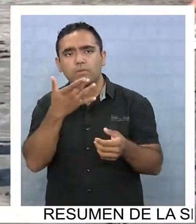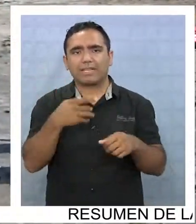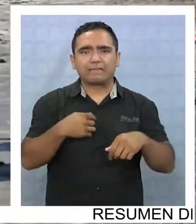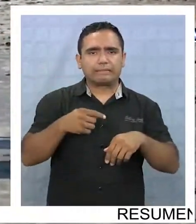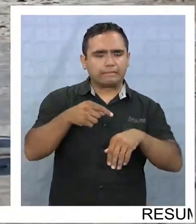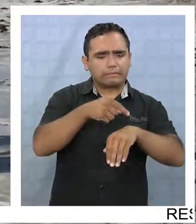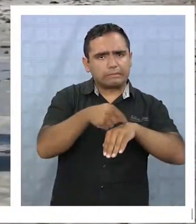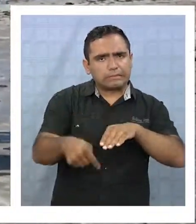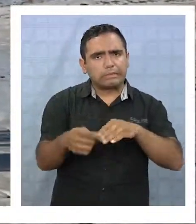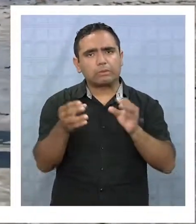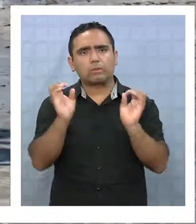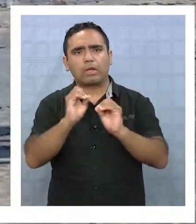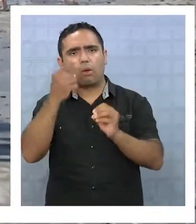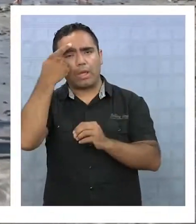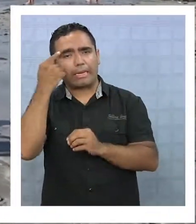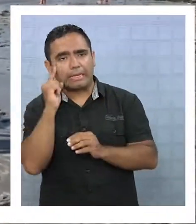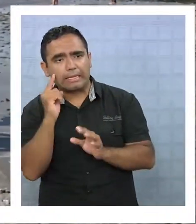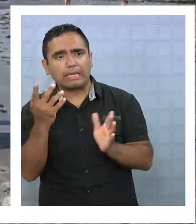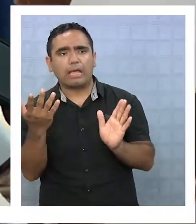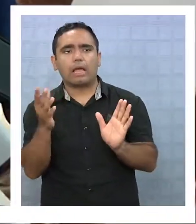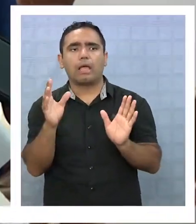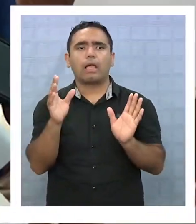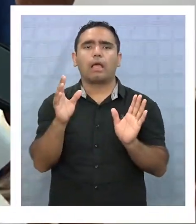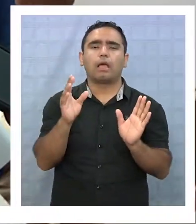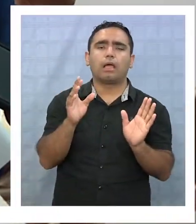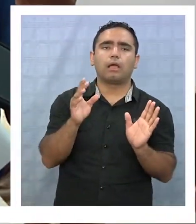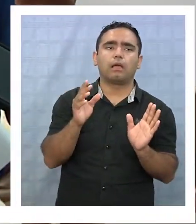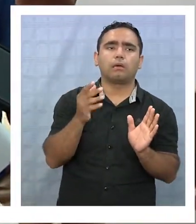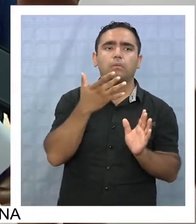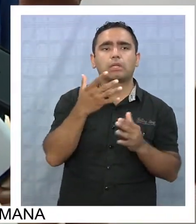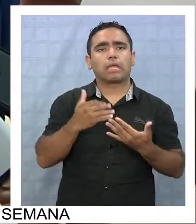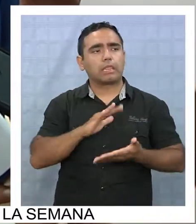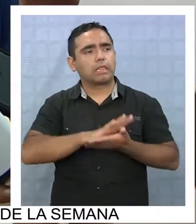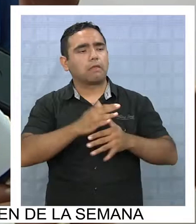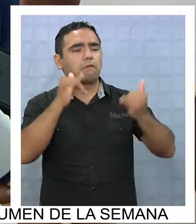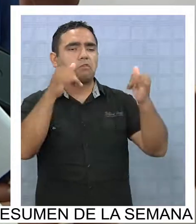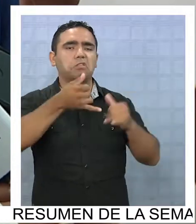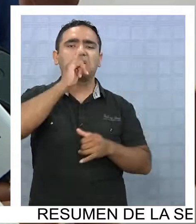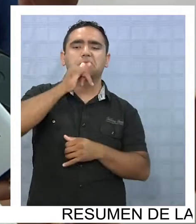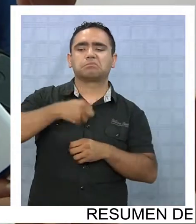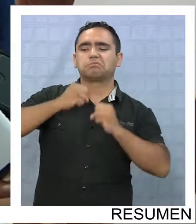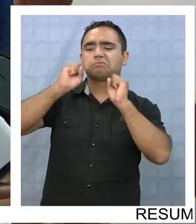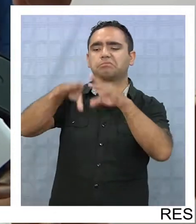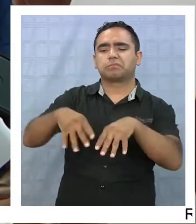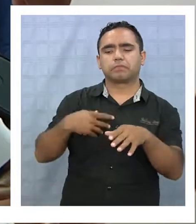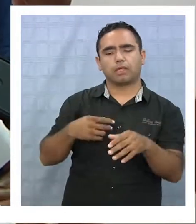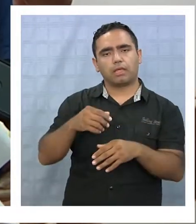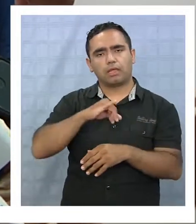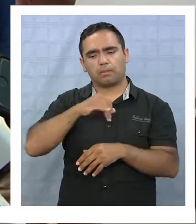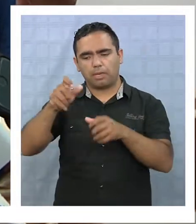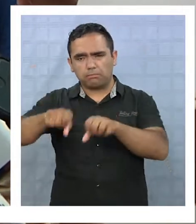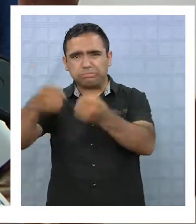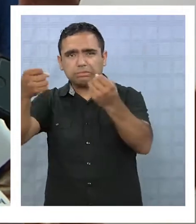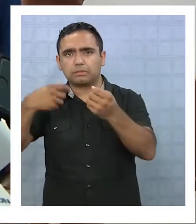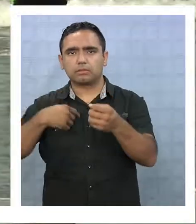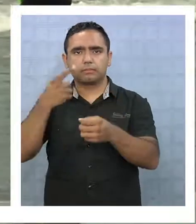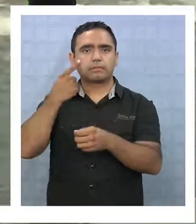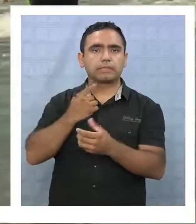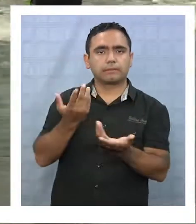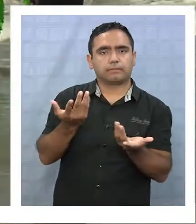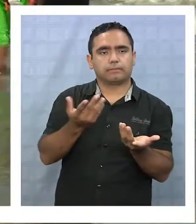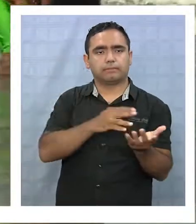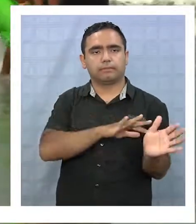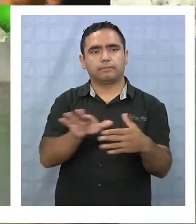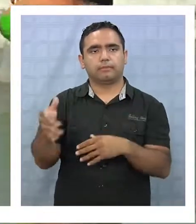cualquier situación, cualquier herida que se puede producir en base a nuestro disfrute, digamos, de dejar esa basura dentro de las playas, es importante dar ese mensaje.